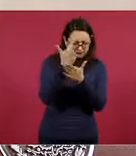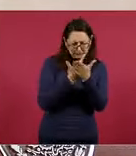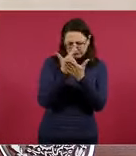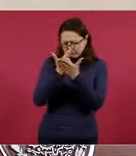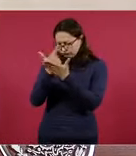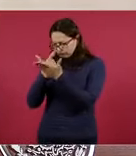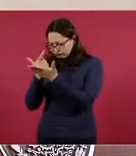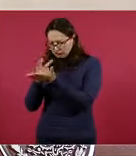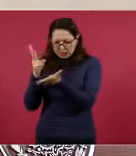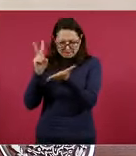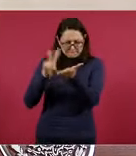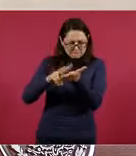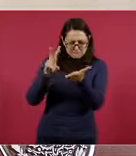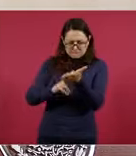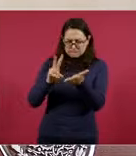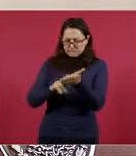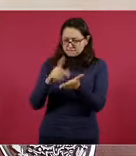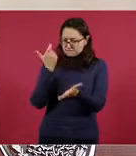está proponiendo